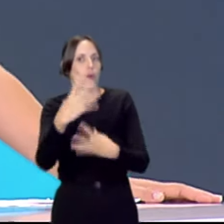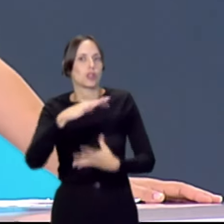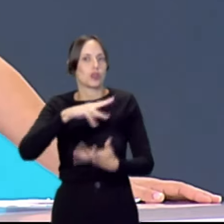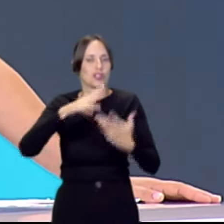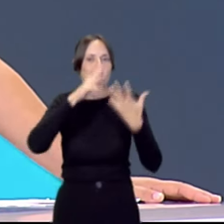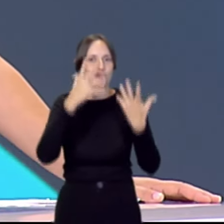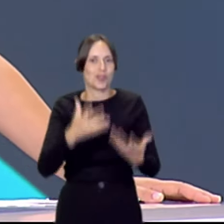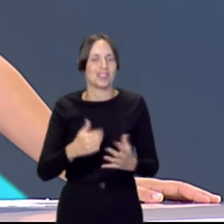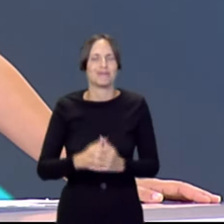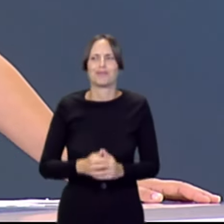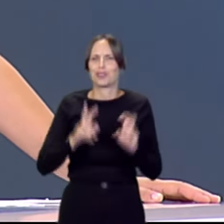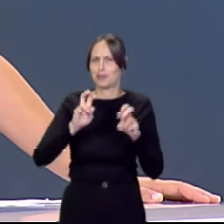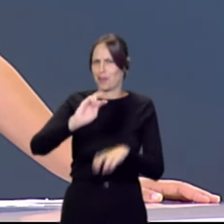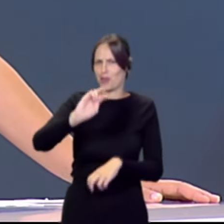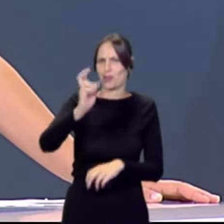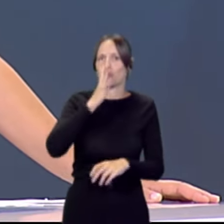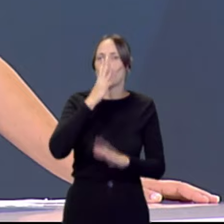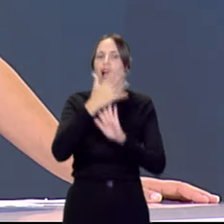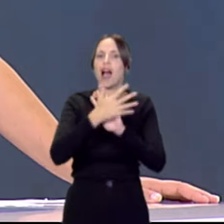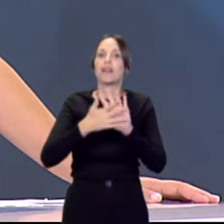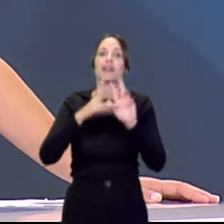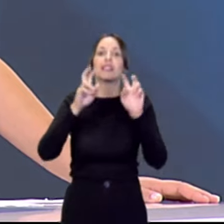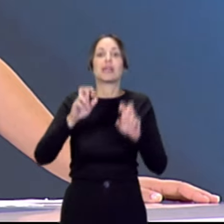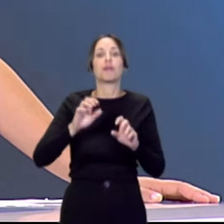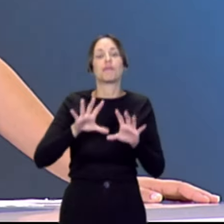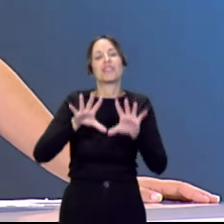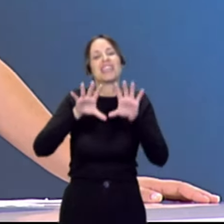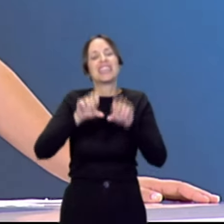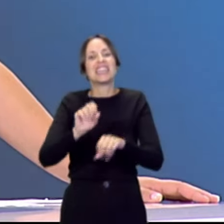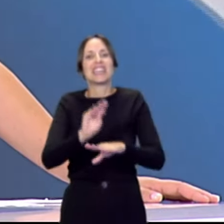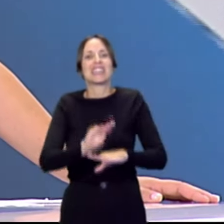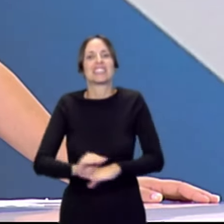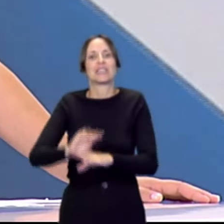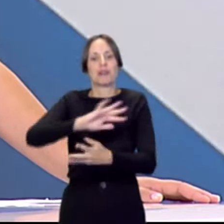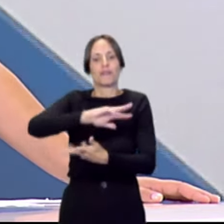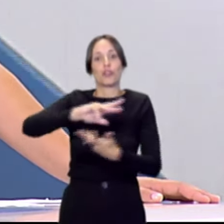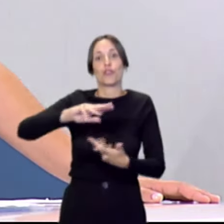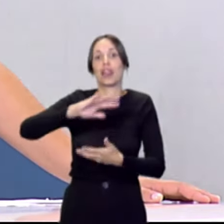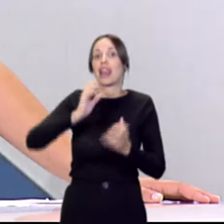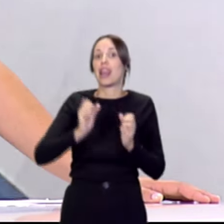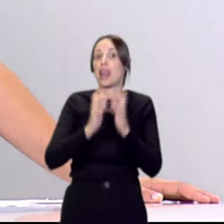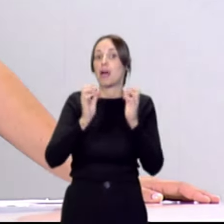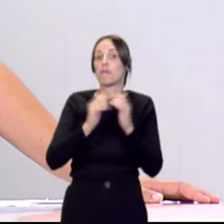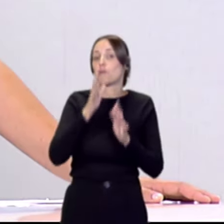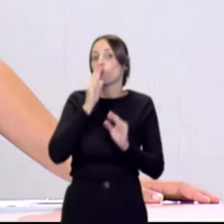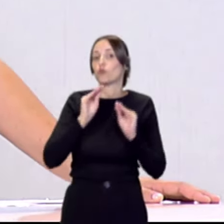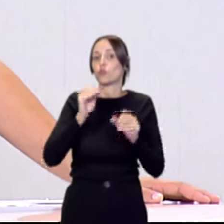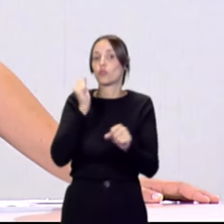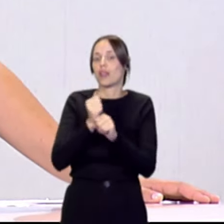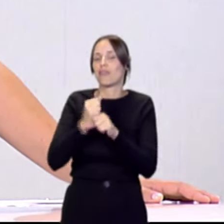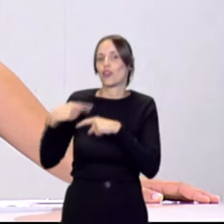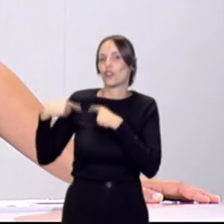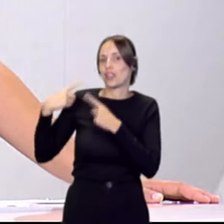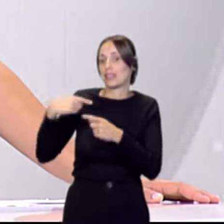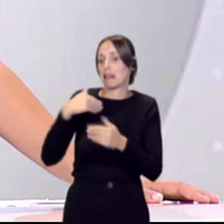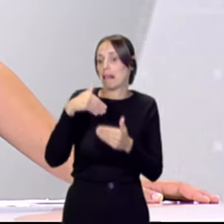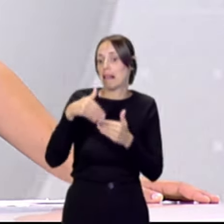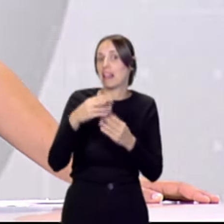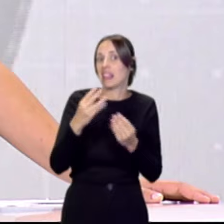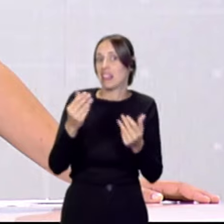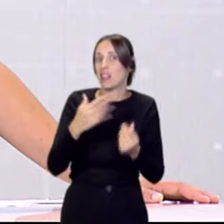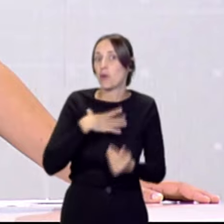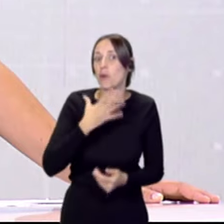asunto. Hablamos ahora de la Reserva de la Biosfera de La Palma, porque trabaja para mantener vivos los oficios tradicionales en peligro de extinción. Y uno de